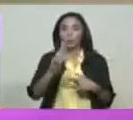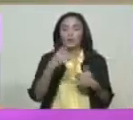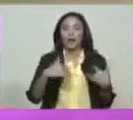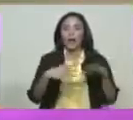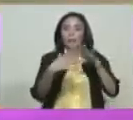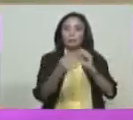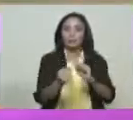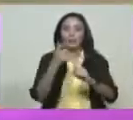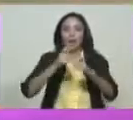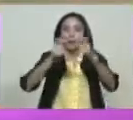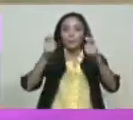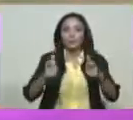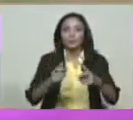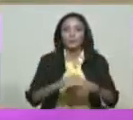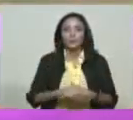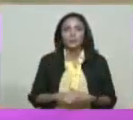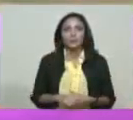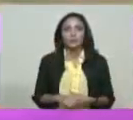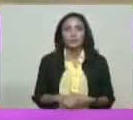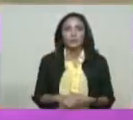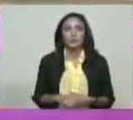los seres humanos normales.